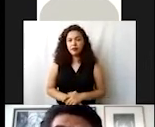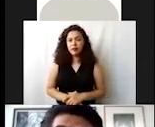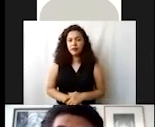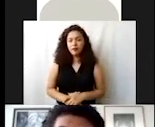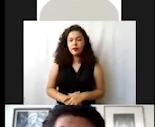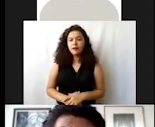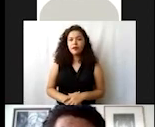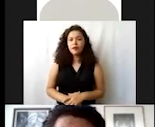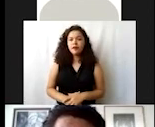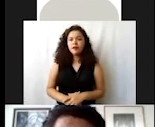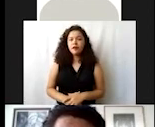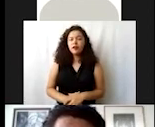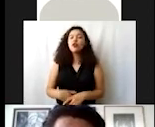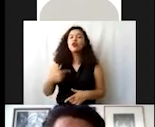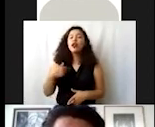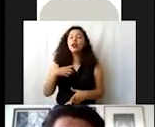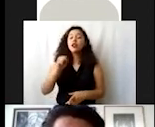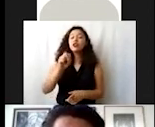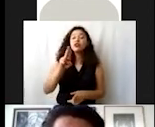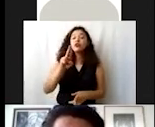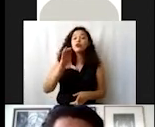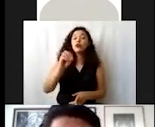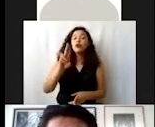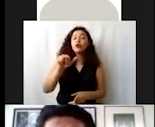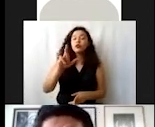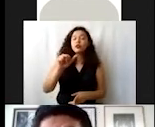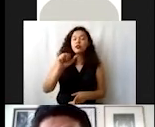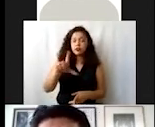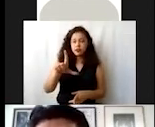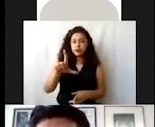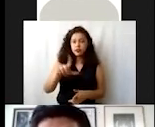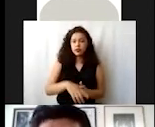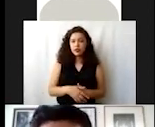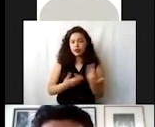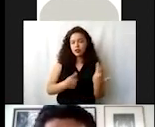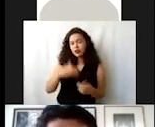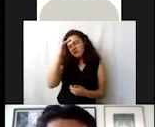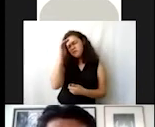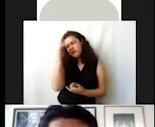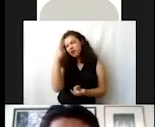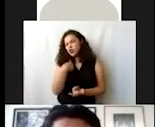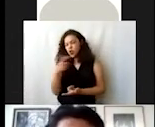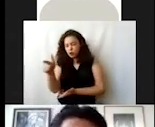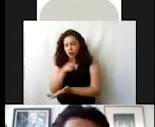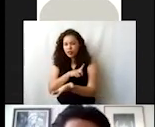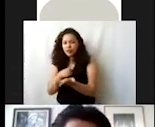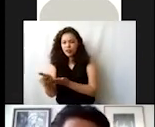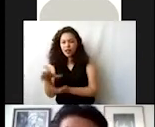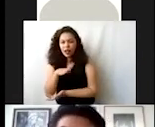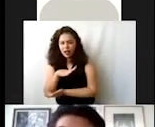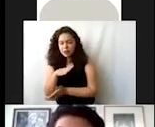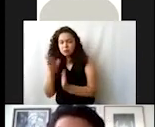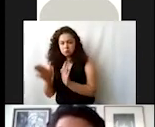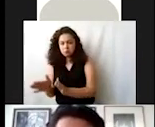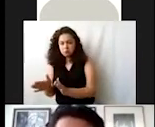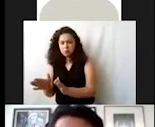Ahí estoy hablando de una sucursal, ¿sí? Pero vamos a pensar que yo tengo mi domicilio y aparte tengo